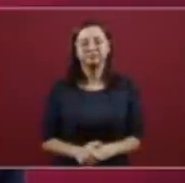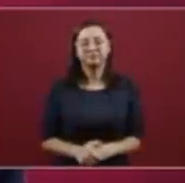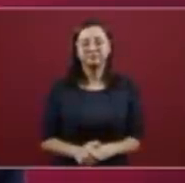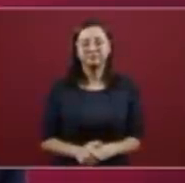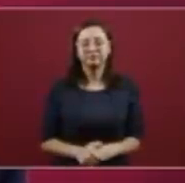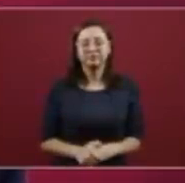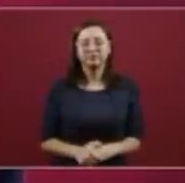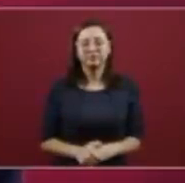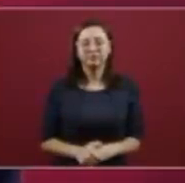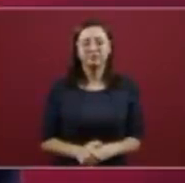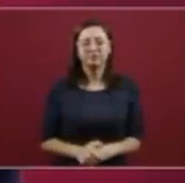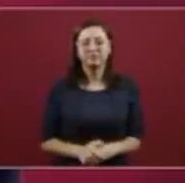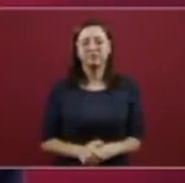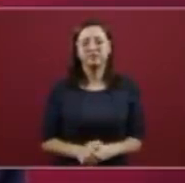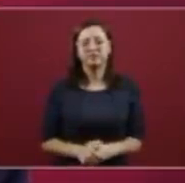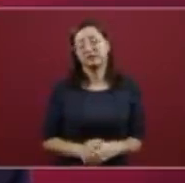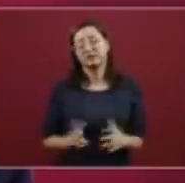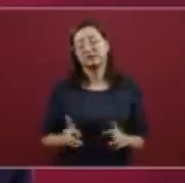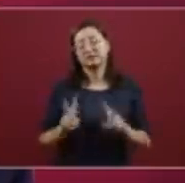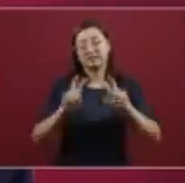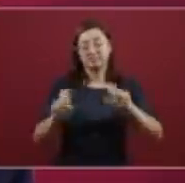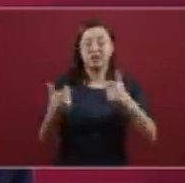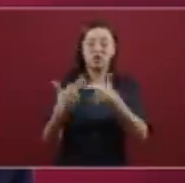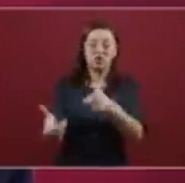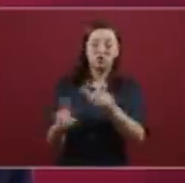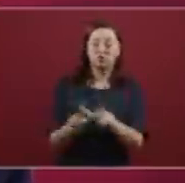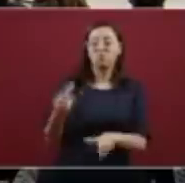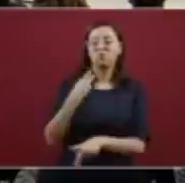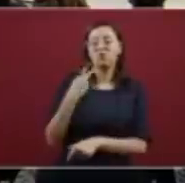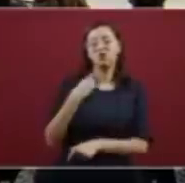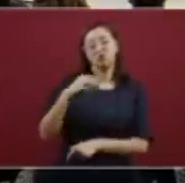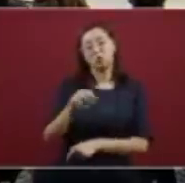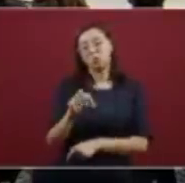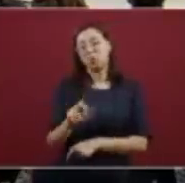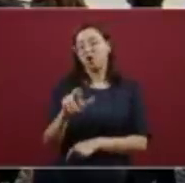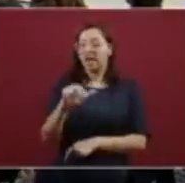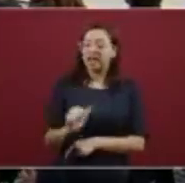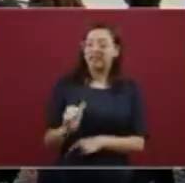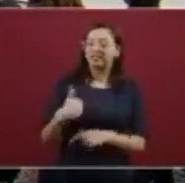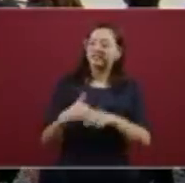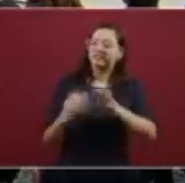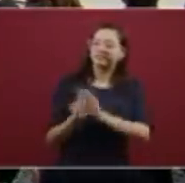sana distancia o